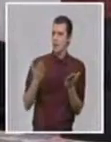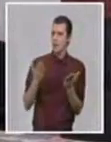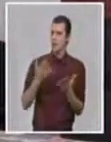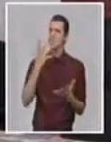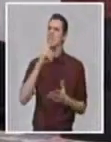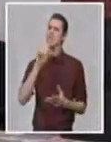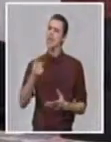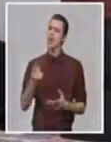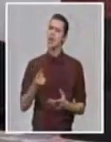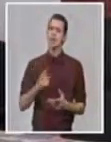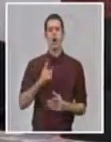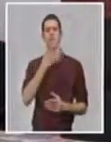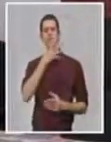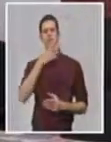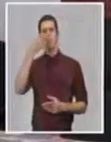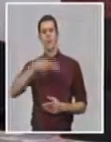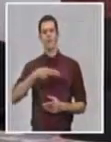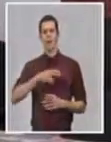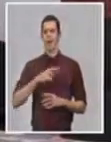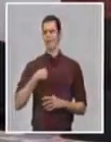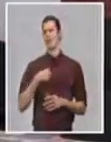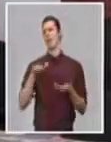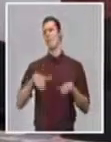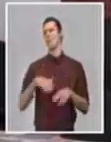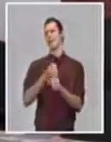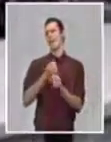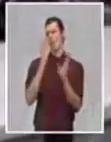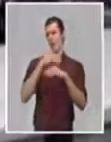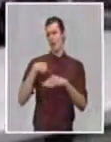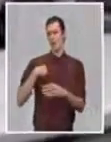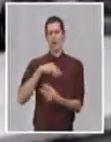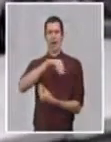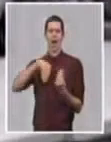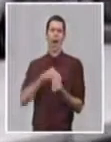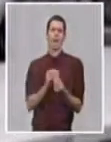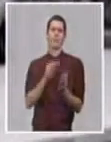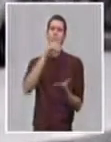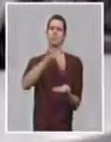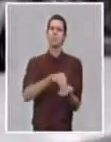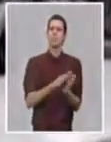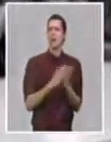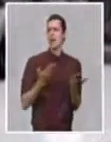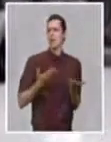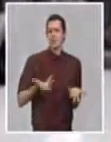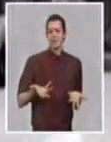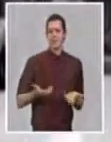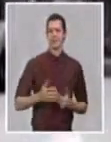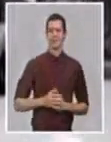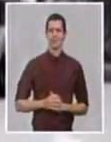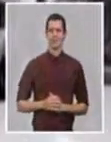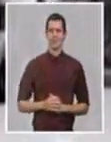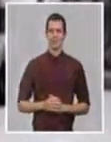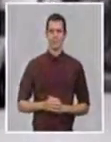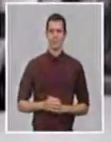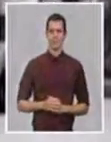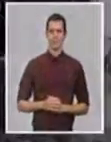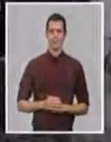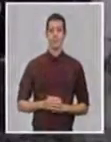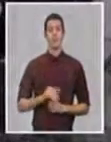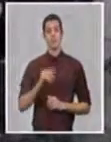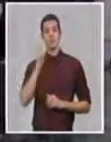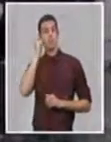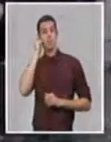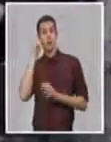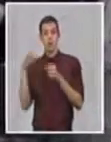lo dijo Fidel, no estoy cesante, me voy a trabajar al periódico de él. Al regresar a Cuba ya los esperaba Isidoro